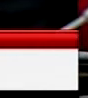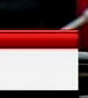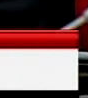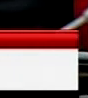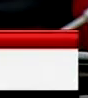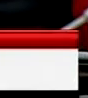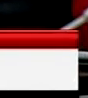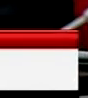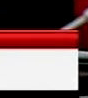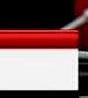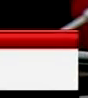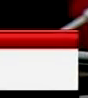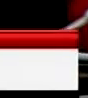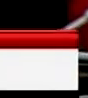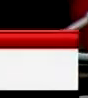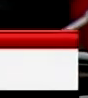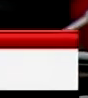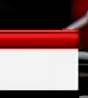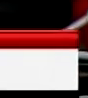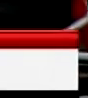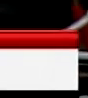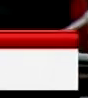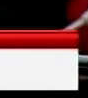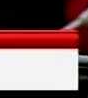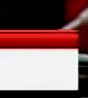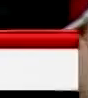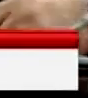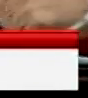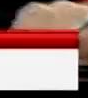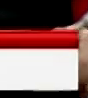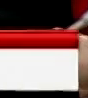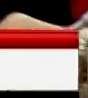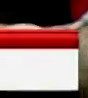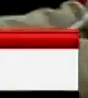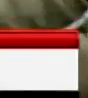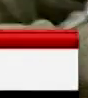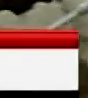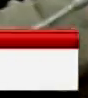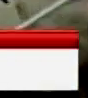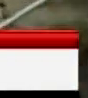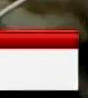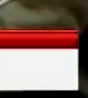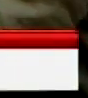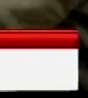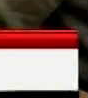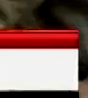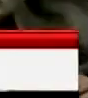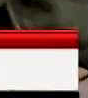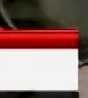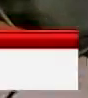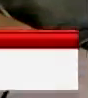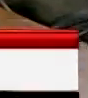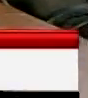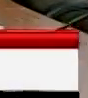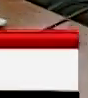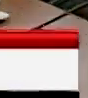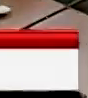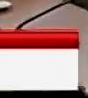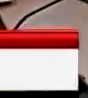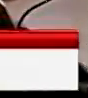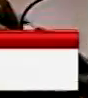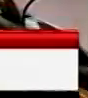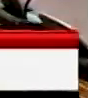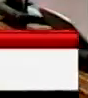Gracias, congresista. ¿Algún congresista desea hacer uso de la palabra? Al voto. Concluida la... ¿Quién quiere hacer uso de la